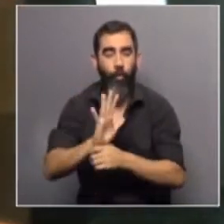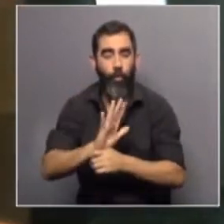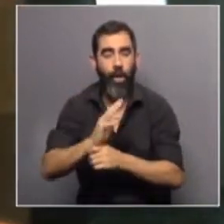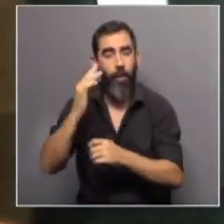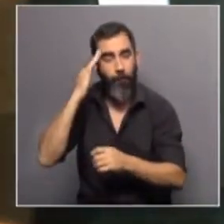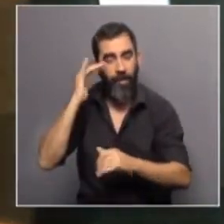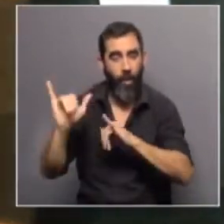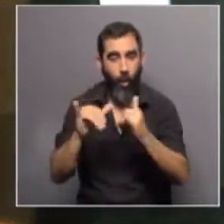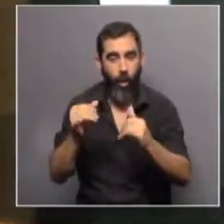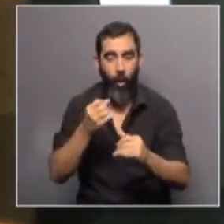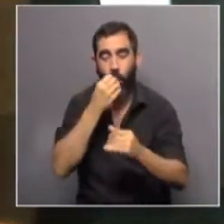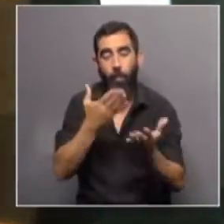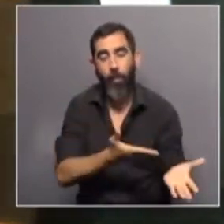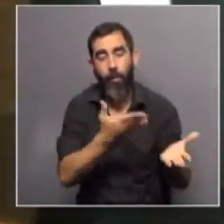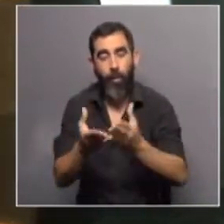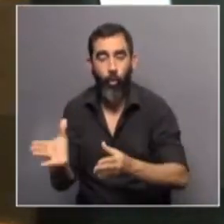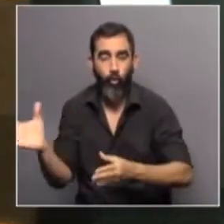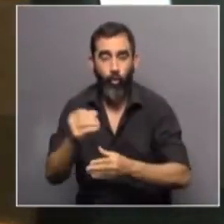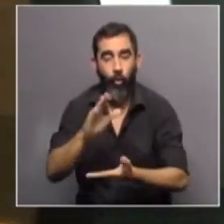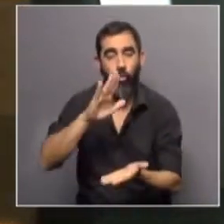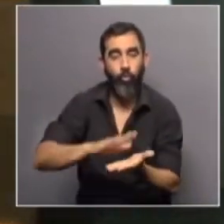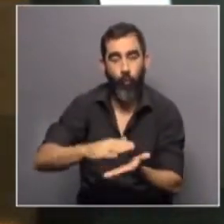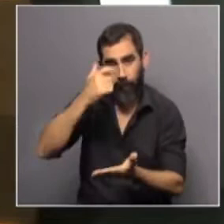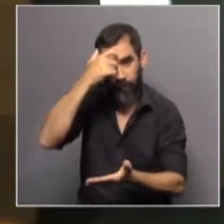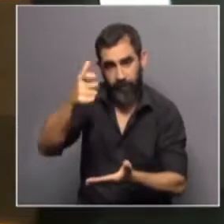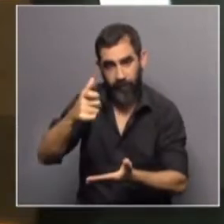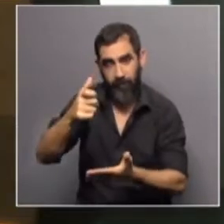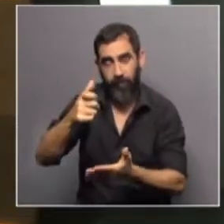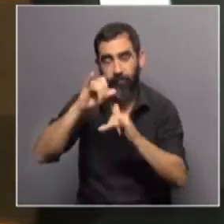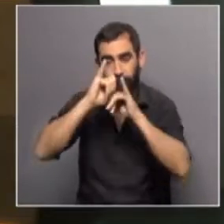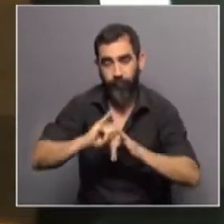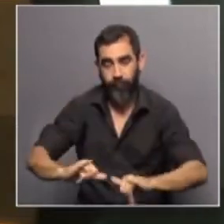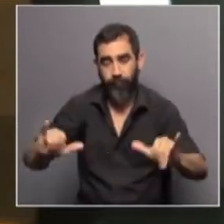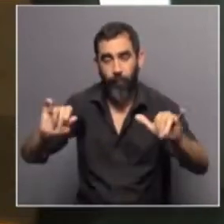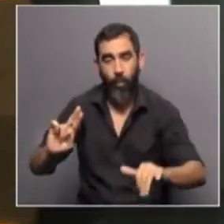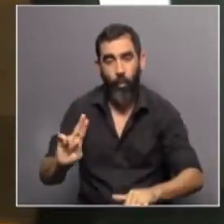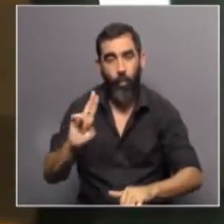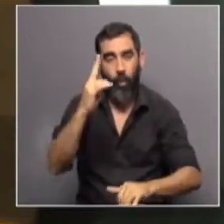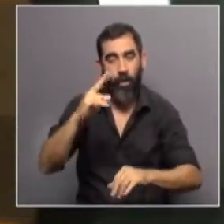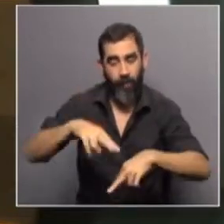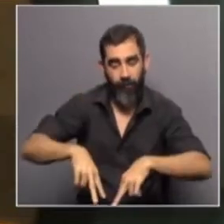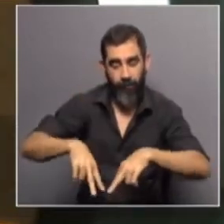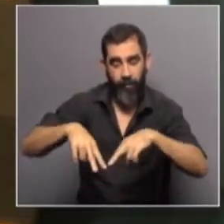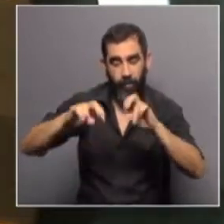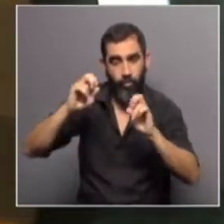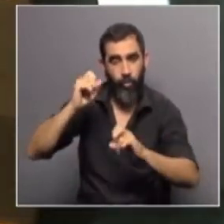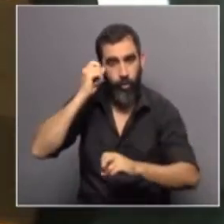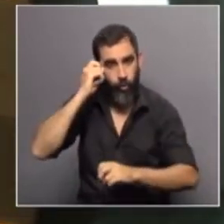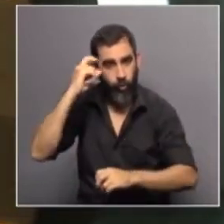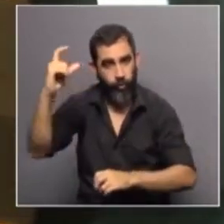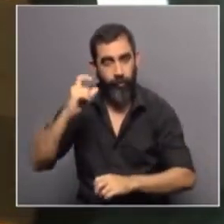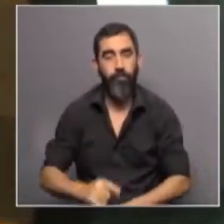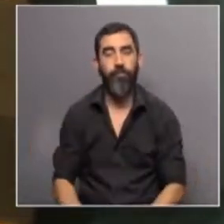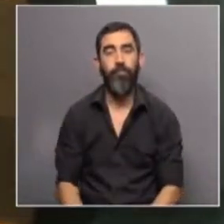juego. Bienvenidas y bienvenidos a Sobre Ciencia, divulgando el Uruguay de la investigación y el